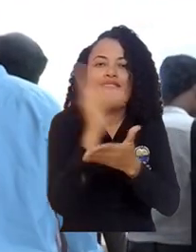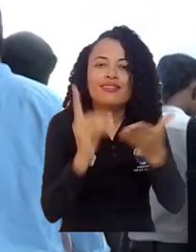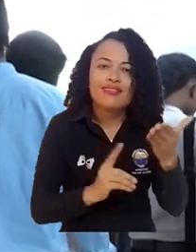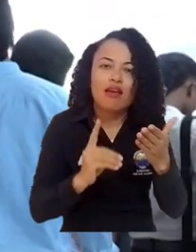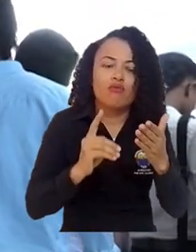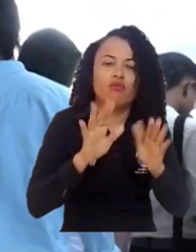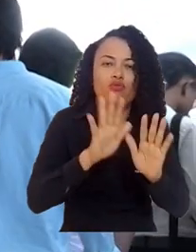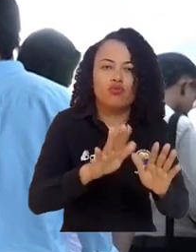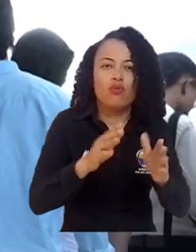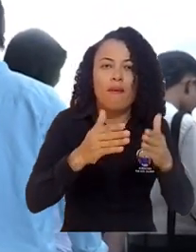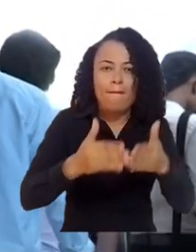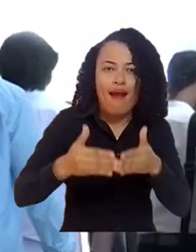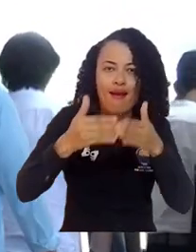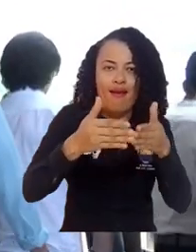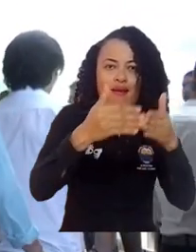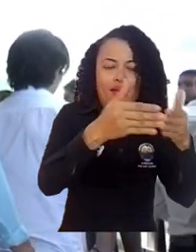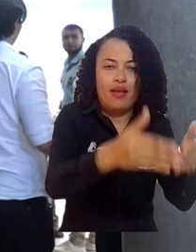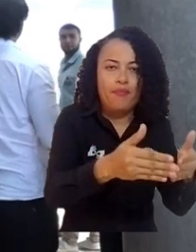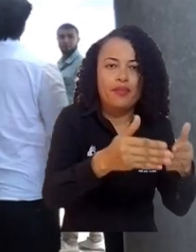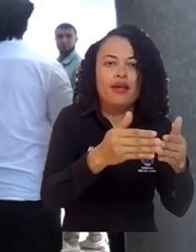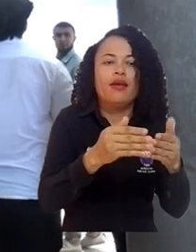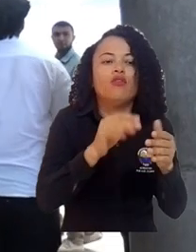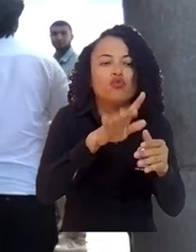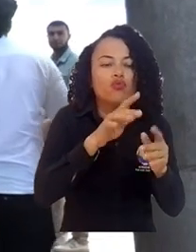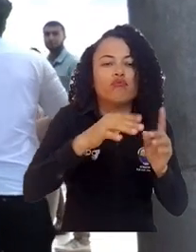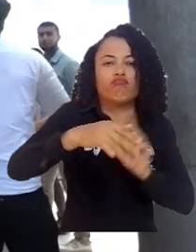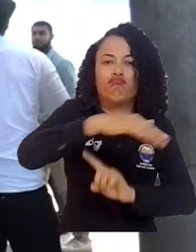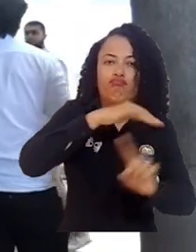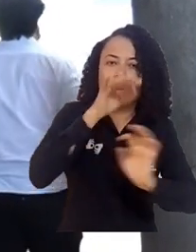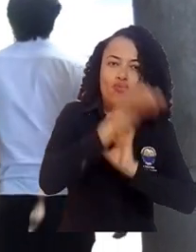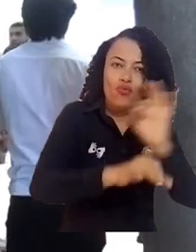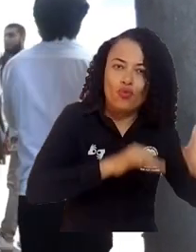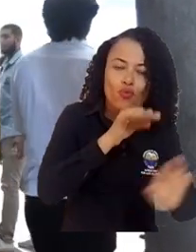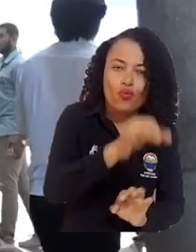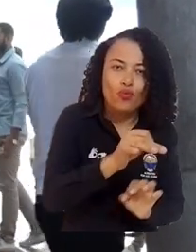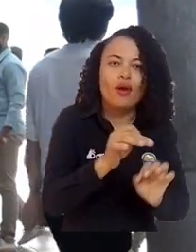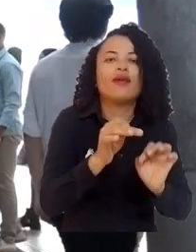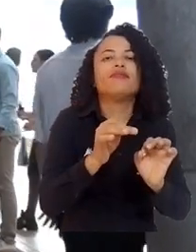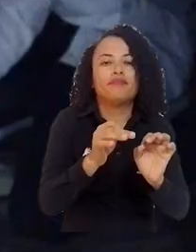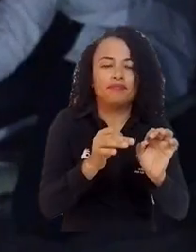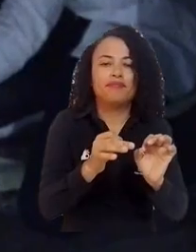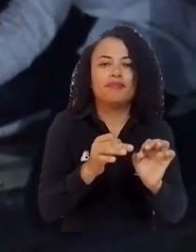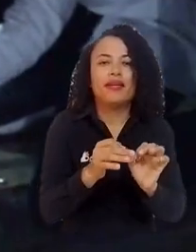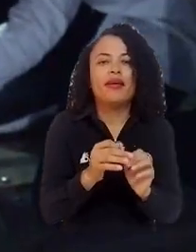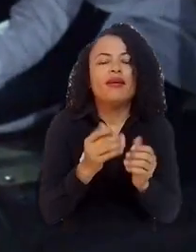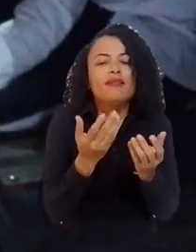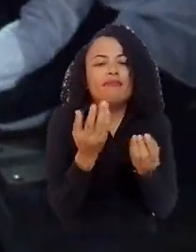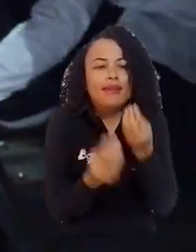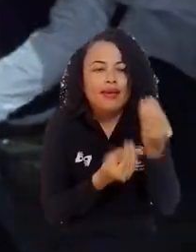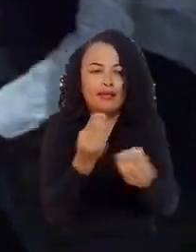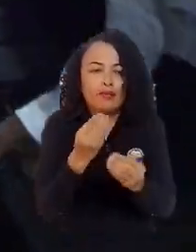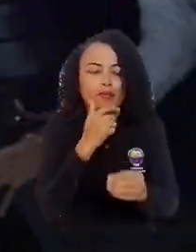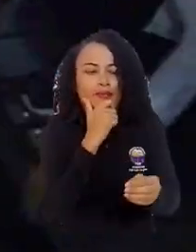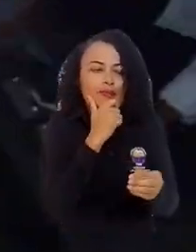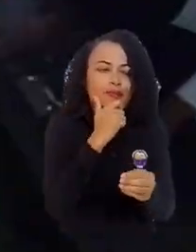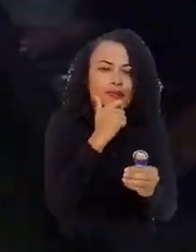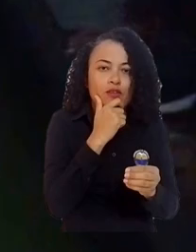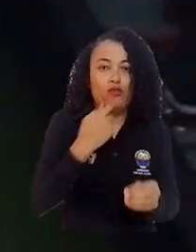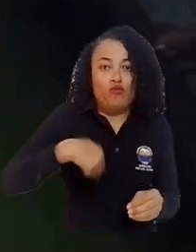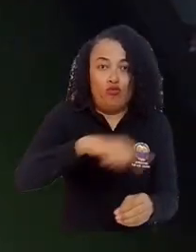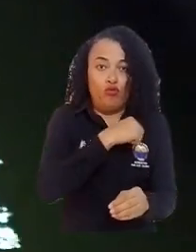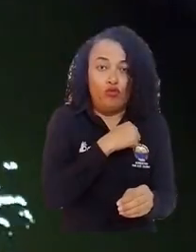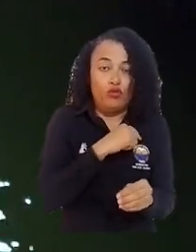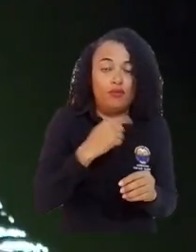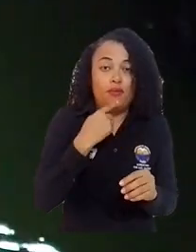diseño y fabricación de un prototipo de una barca que fuera ecoamigable y resiliente con el medio ambiente. Como tal, el reto